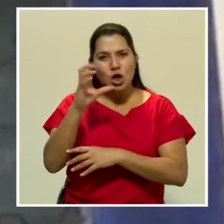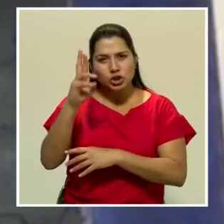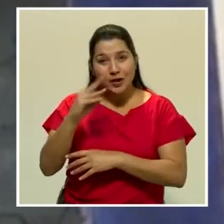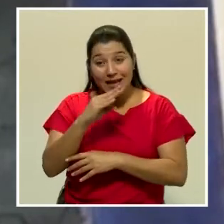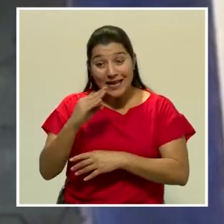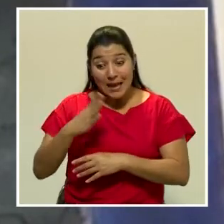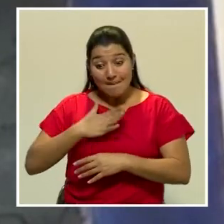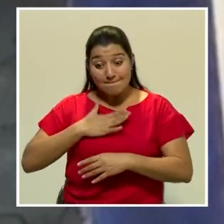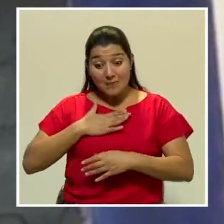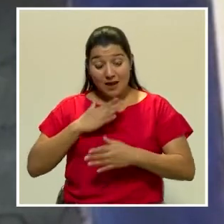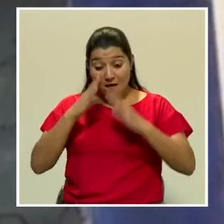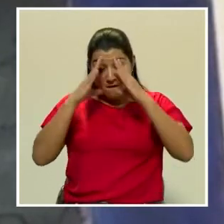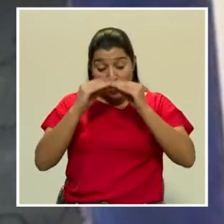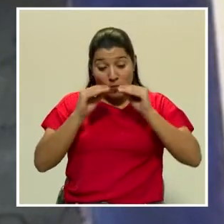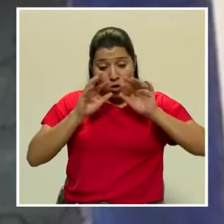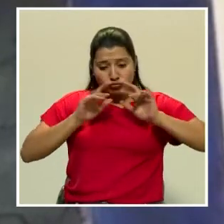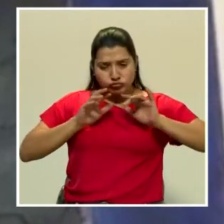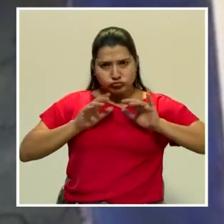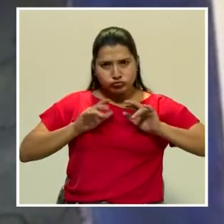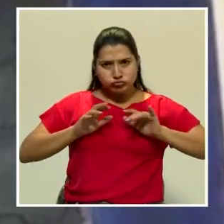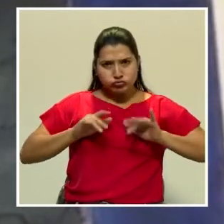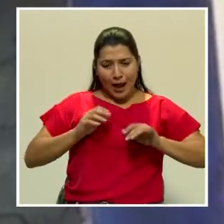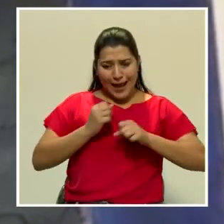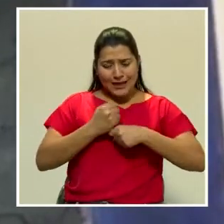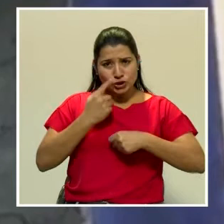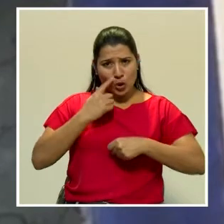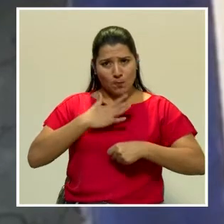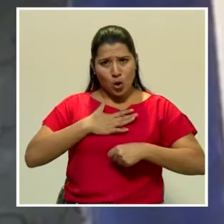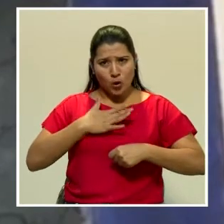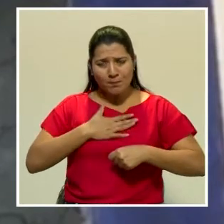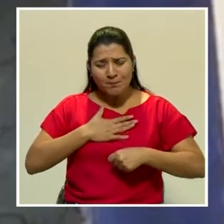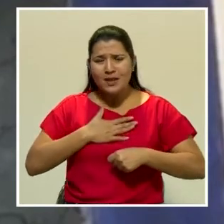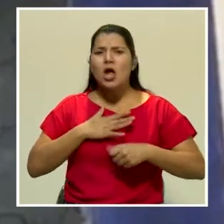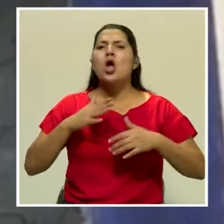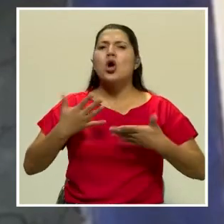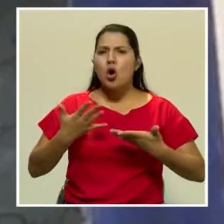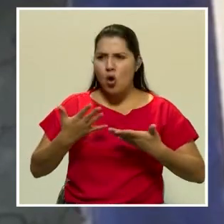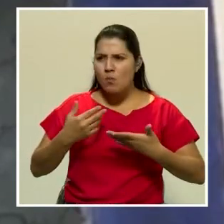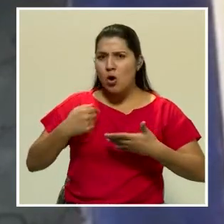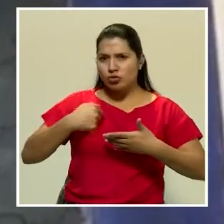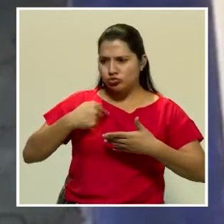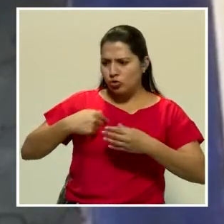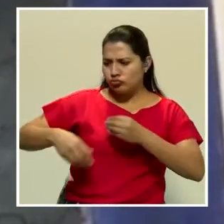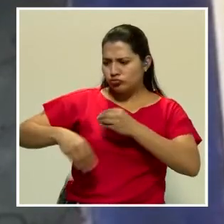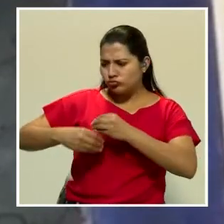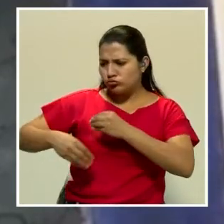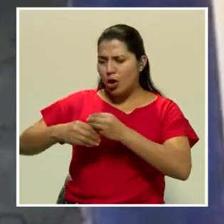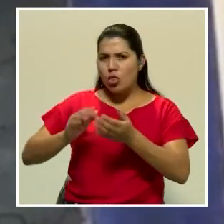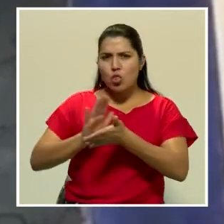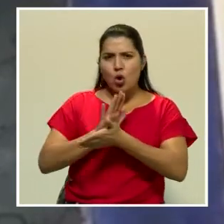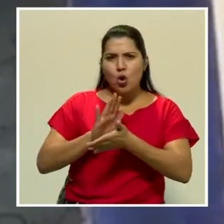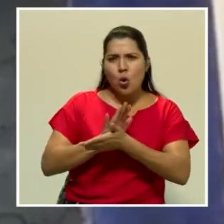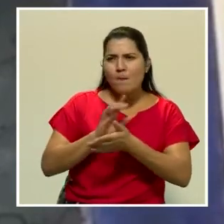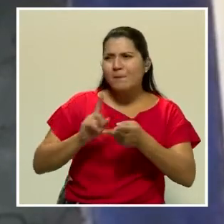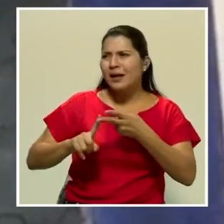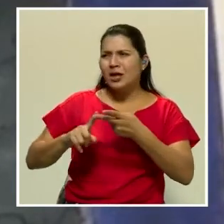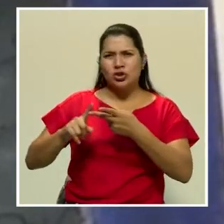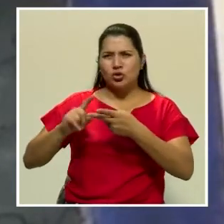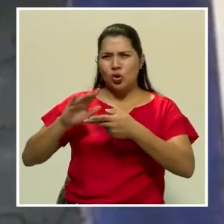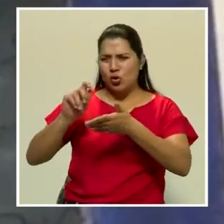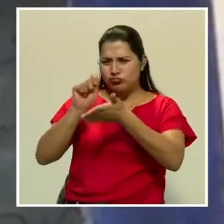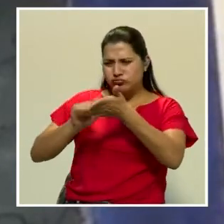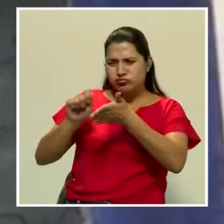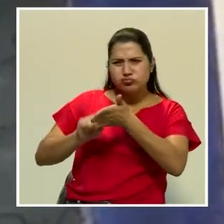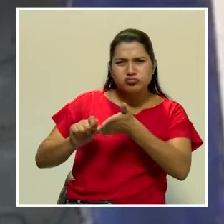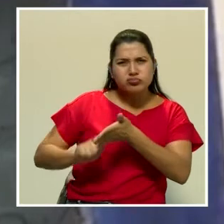por el caso UPAD se fundamentó en una gran cantidad de información entre documentos, oficios, minutas, entre otros,